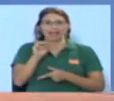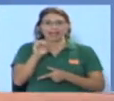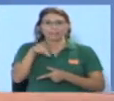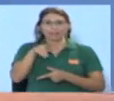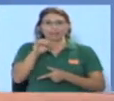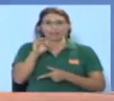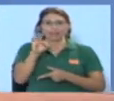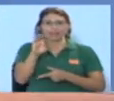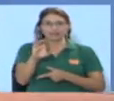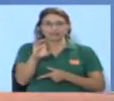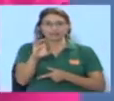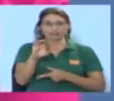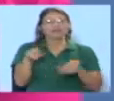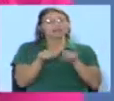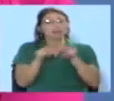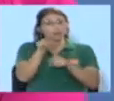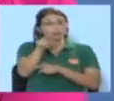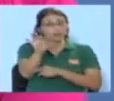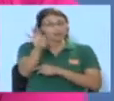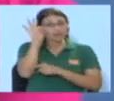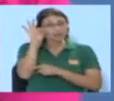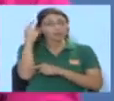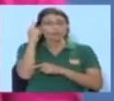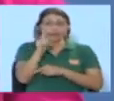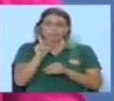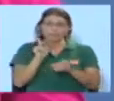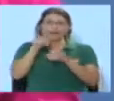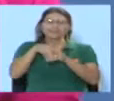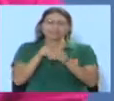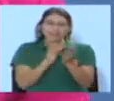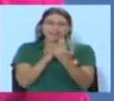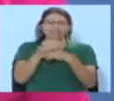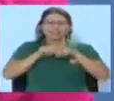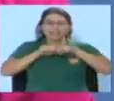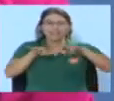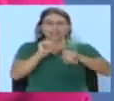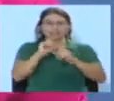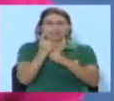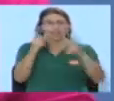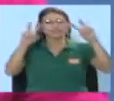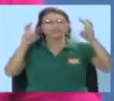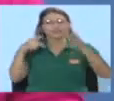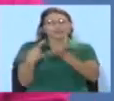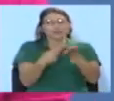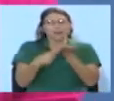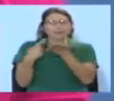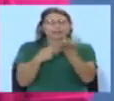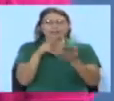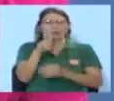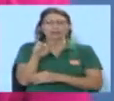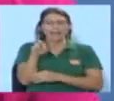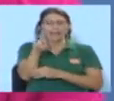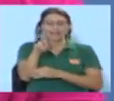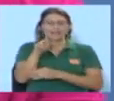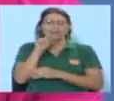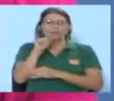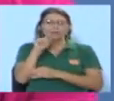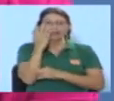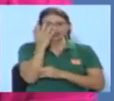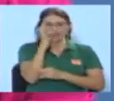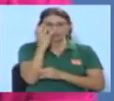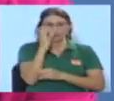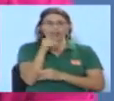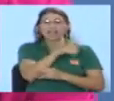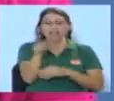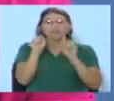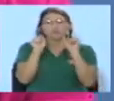su casa de este programa participando activamente en las redes sociales. Nos buscan como Sobre la Mesa UCR en Twitter y en Facebook,